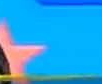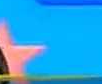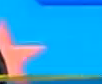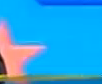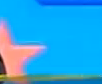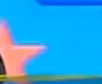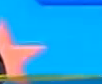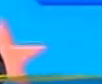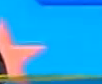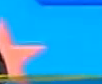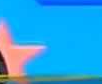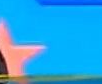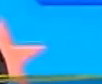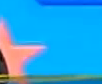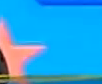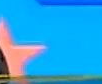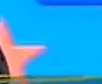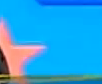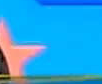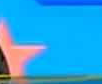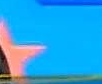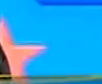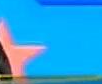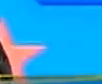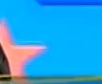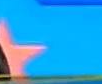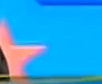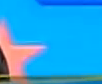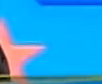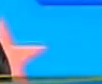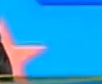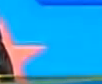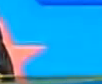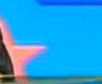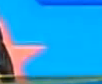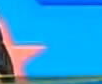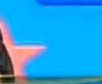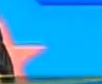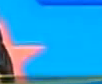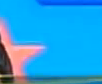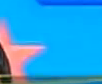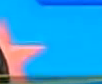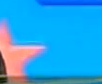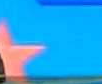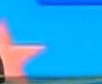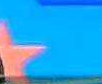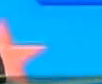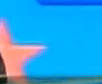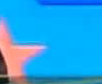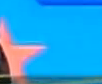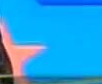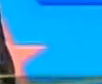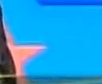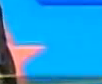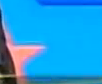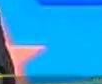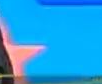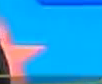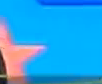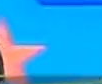nuestra Constitución, mañana 5 de enero de 2022. Sin más, presidente Nicolás Maduro,